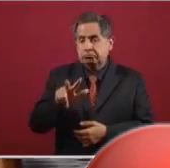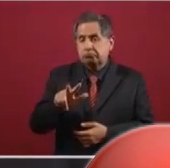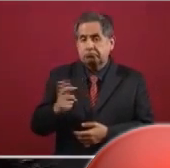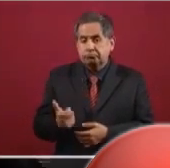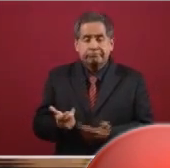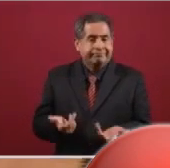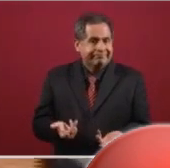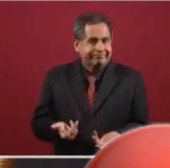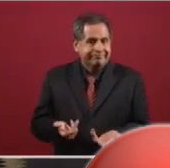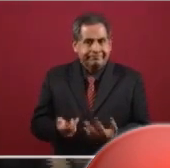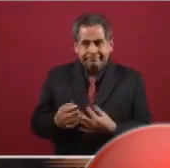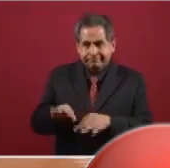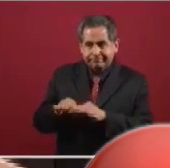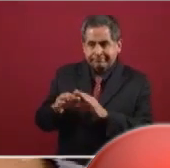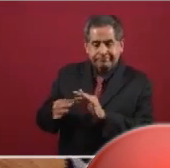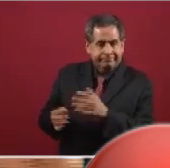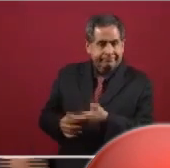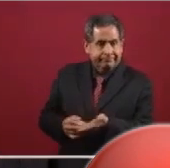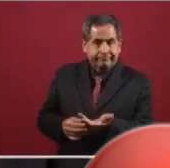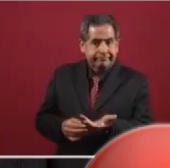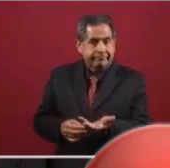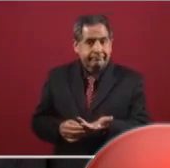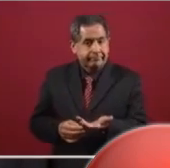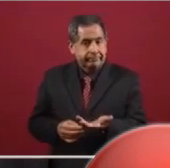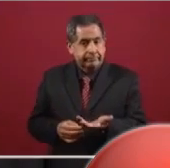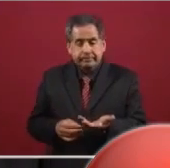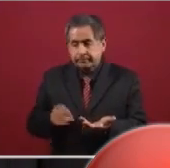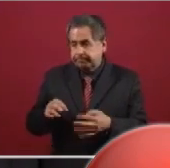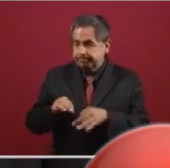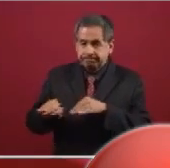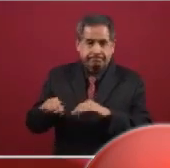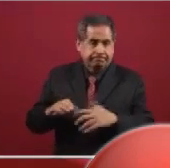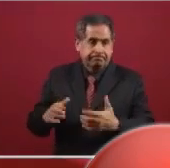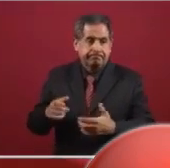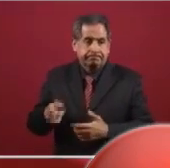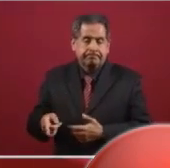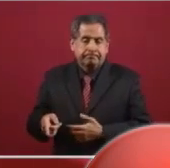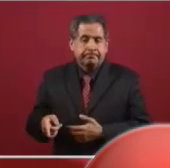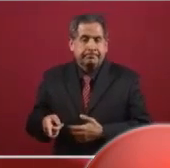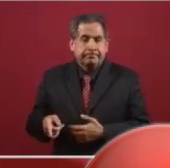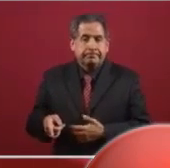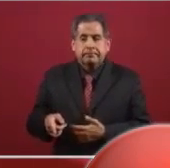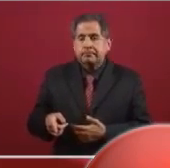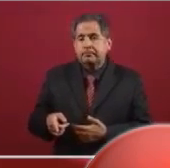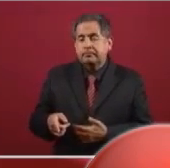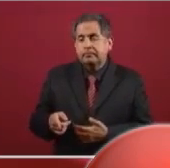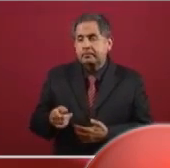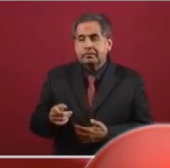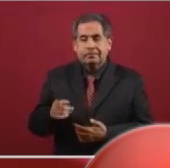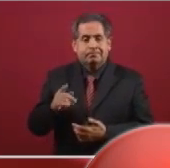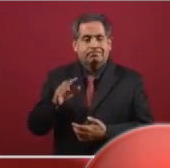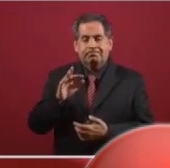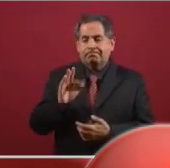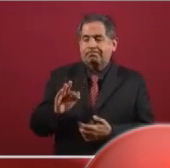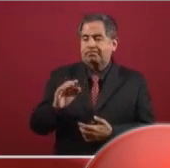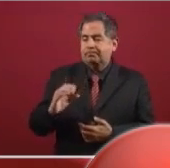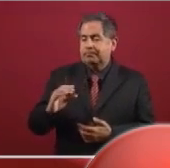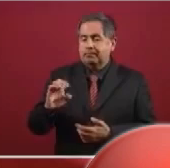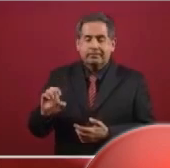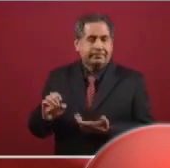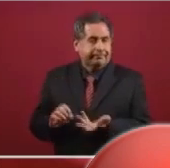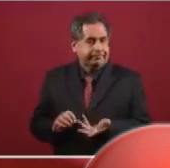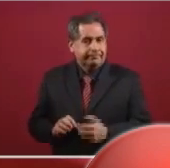Muy importante toda esta labor del Fondo de Cultura